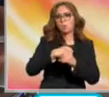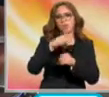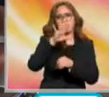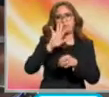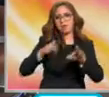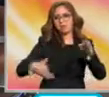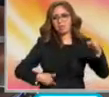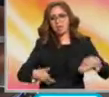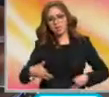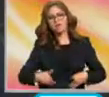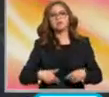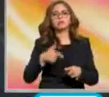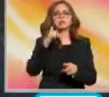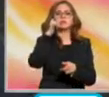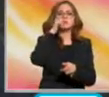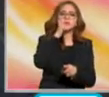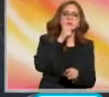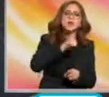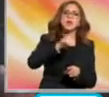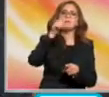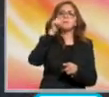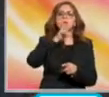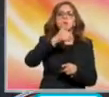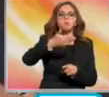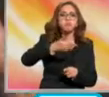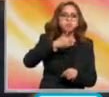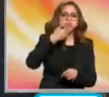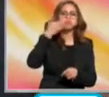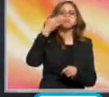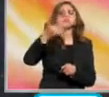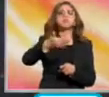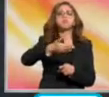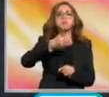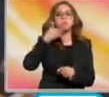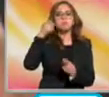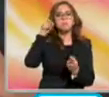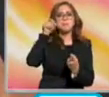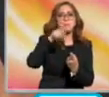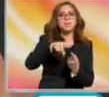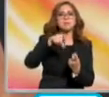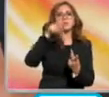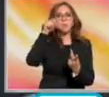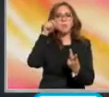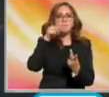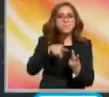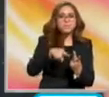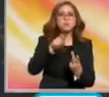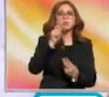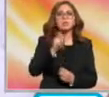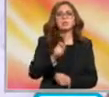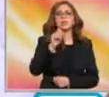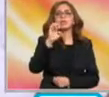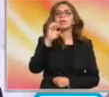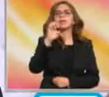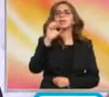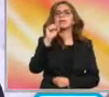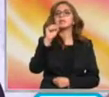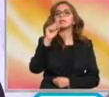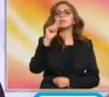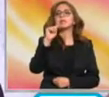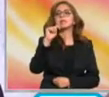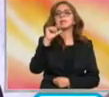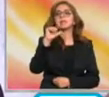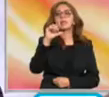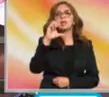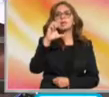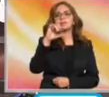la siempre citada y siempre tocada y siempre revisada, Las estaciones de Vivaldi. Así Sí. es.